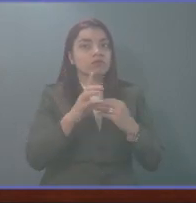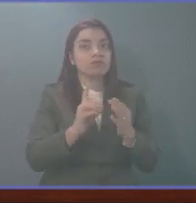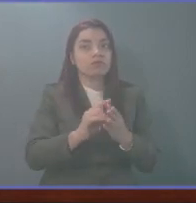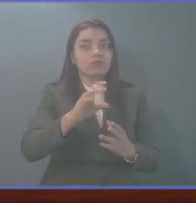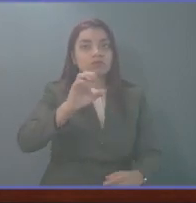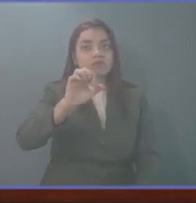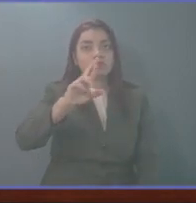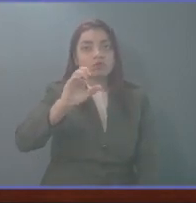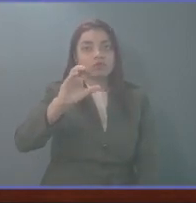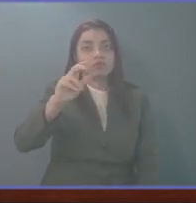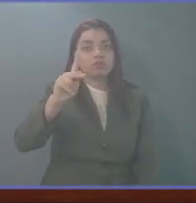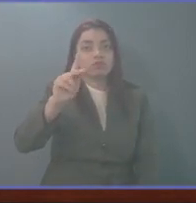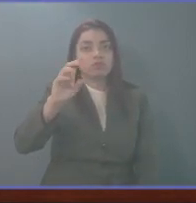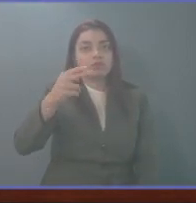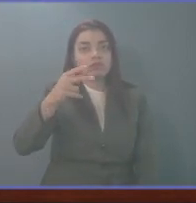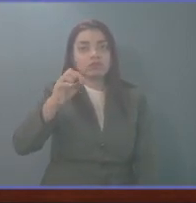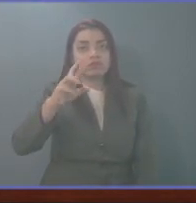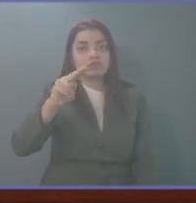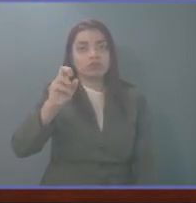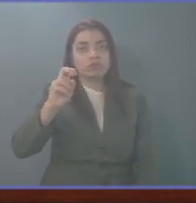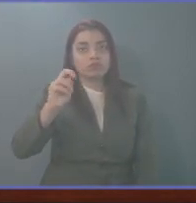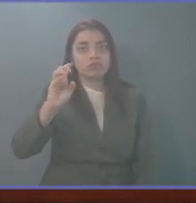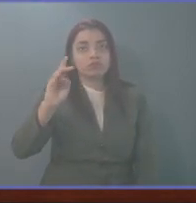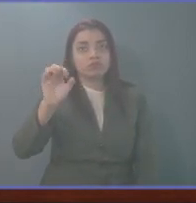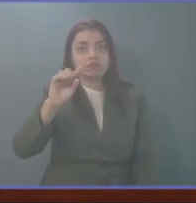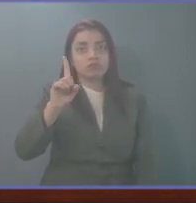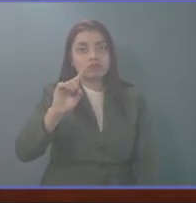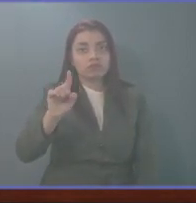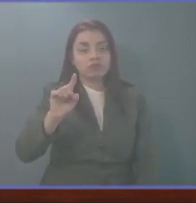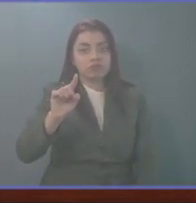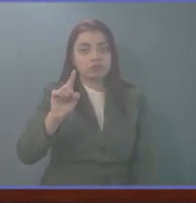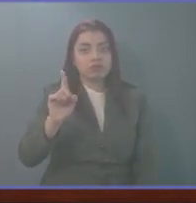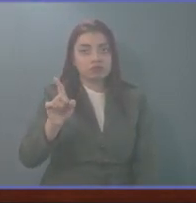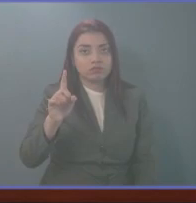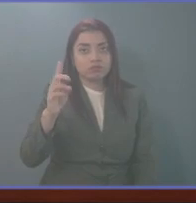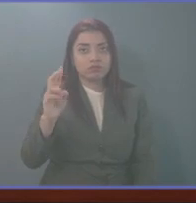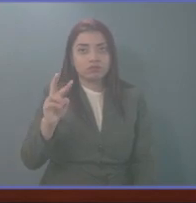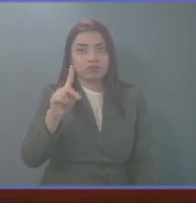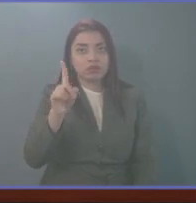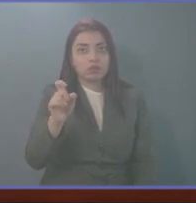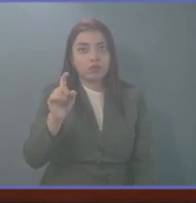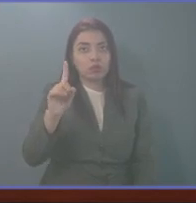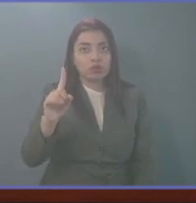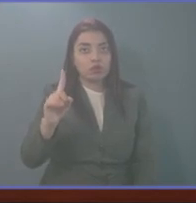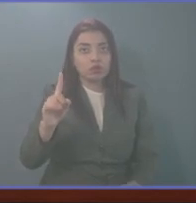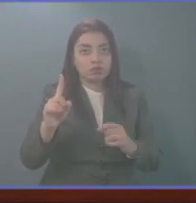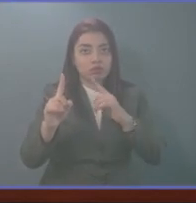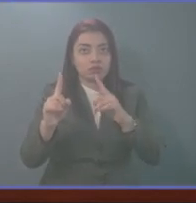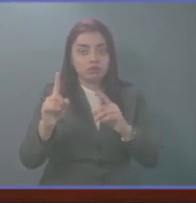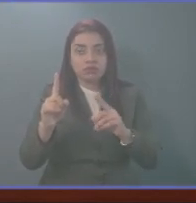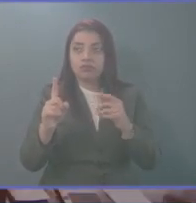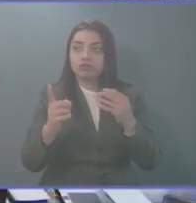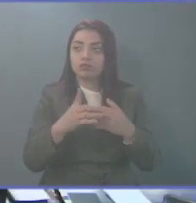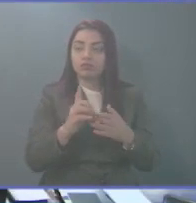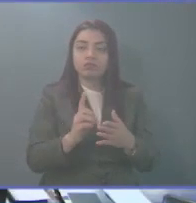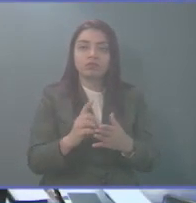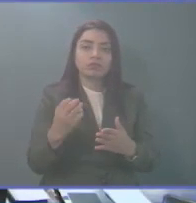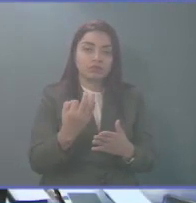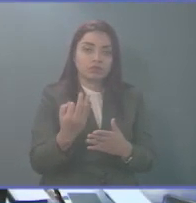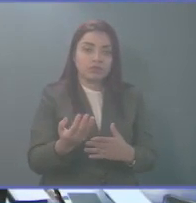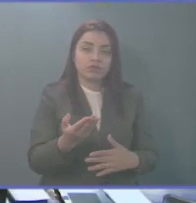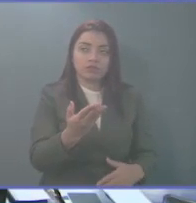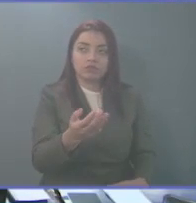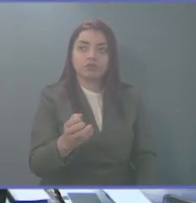Erix Hernández. Sujétese a la pregunta, a las repreguntas que están vinculadas a la pregunta 1, diputado, por favor.